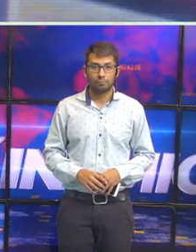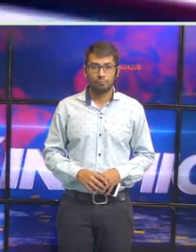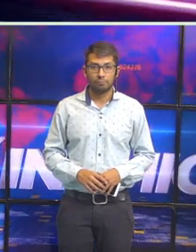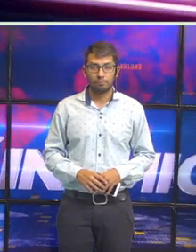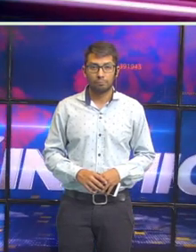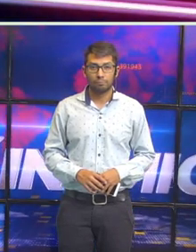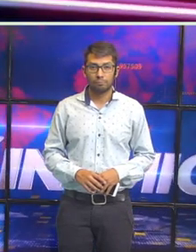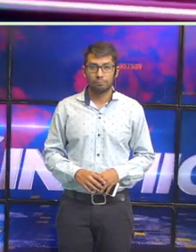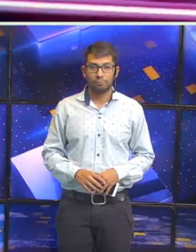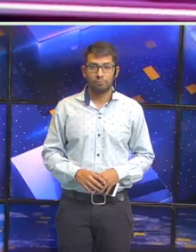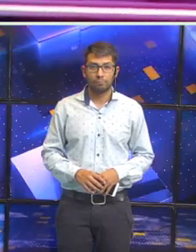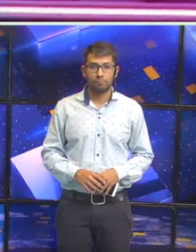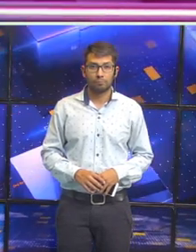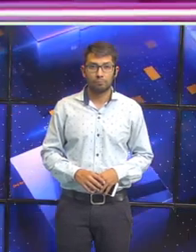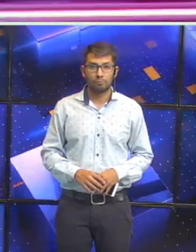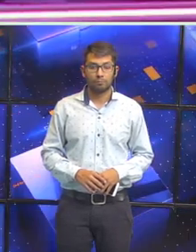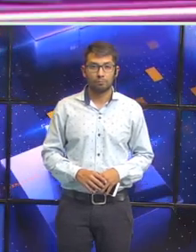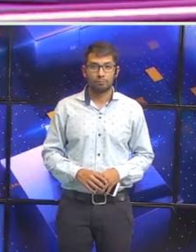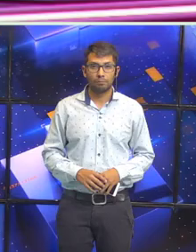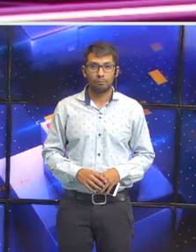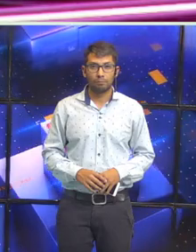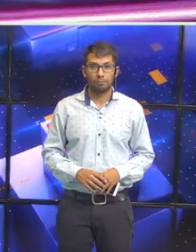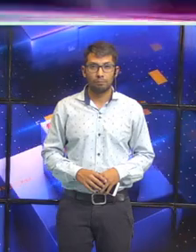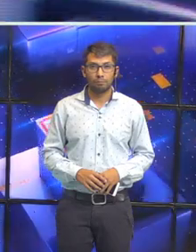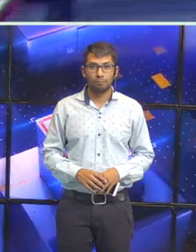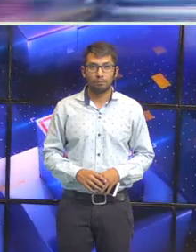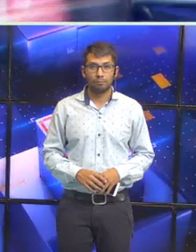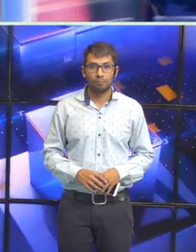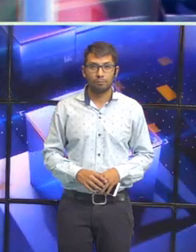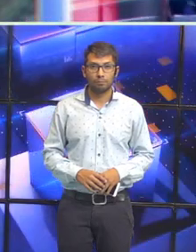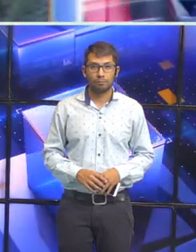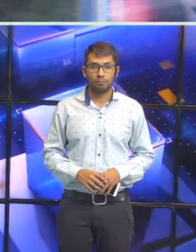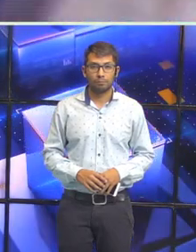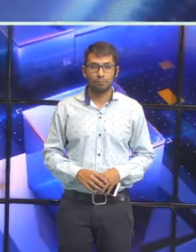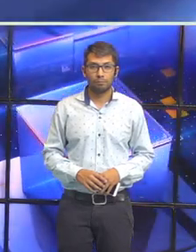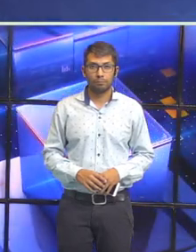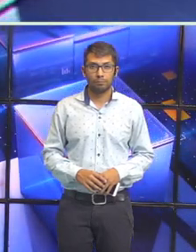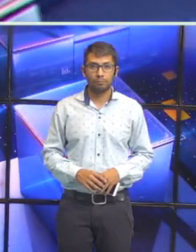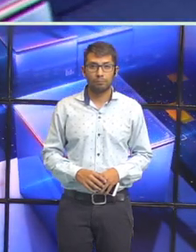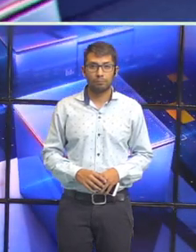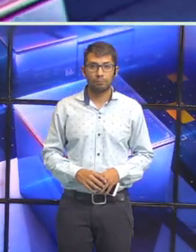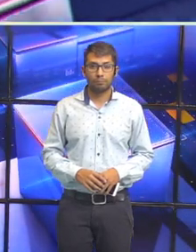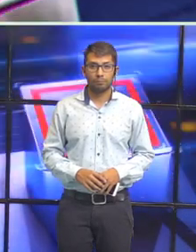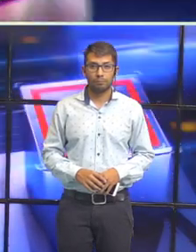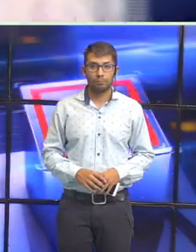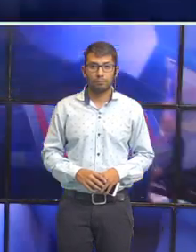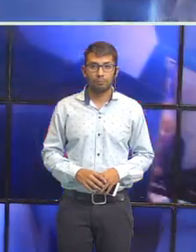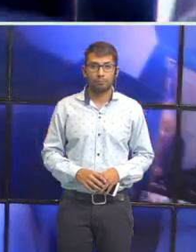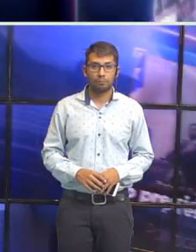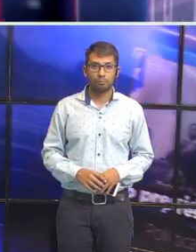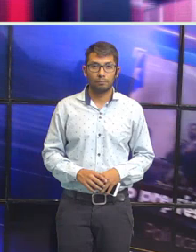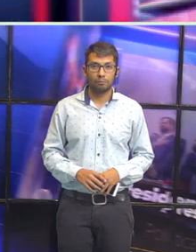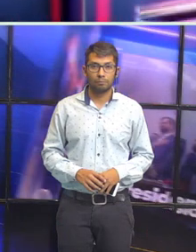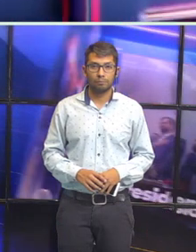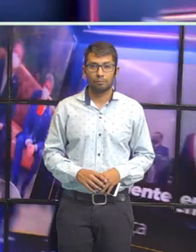este pymes y micro pymes que van a estar en en dificultades de afrontarlo Y eso es una realidad